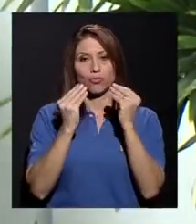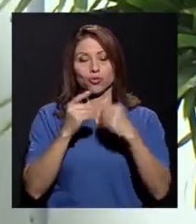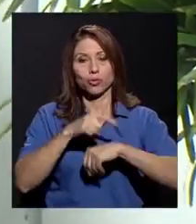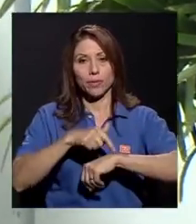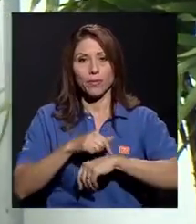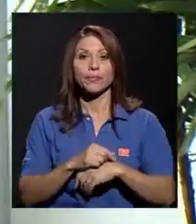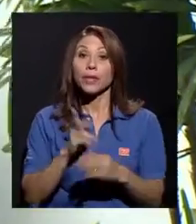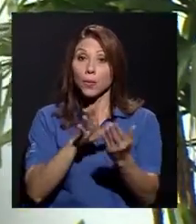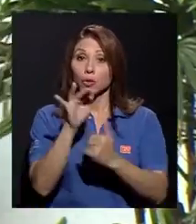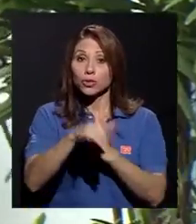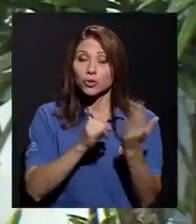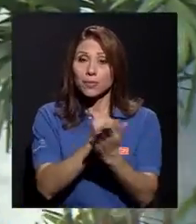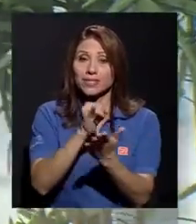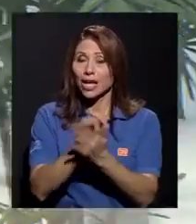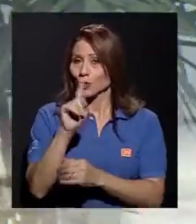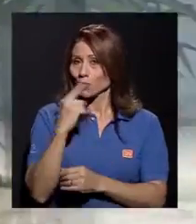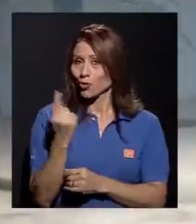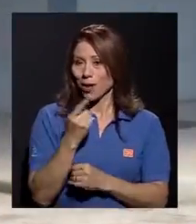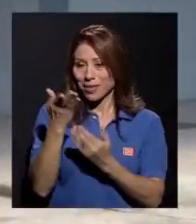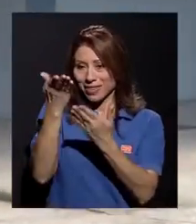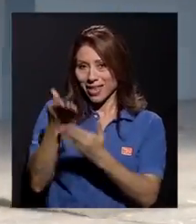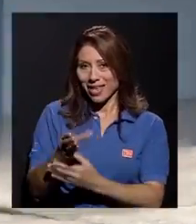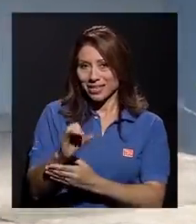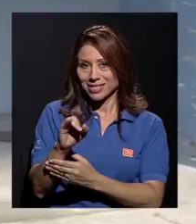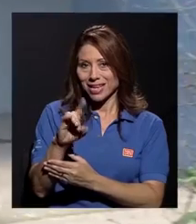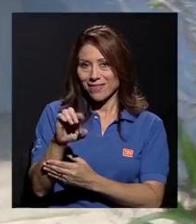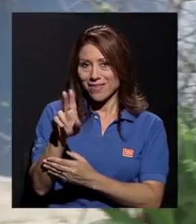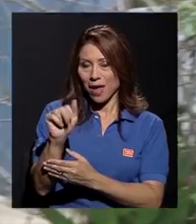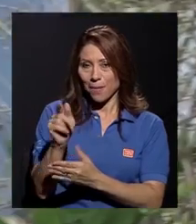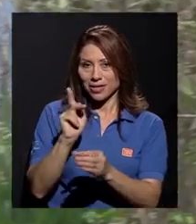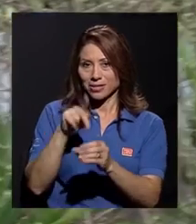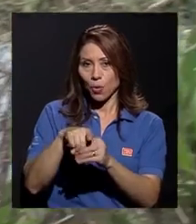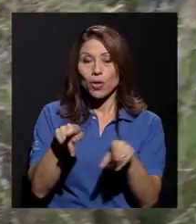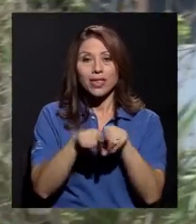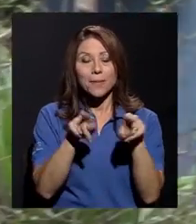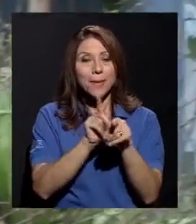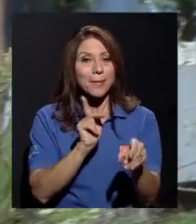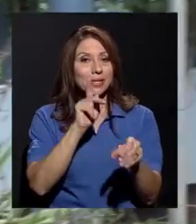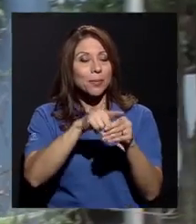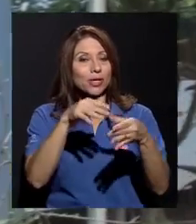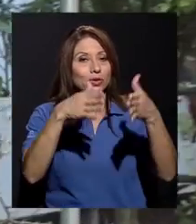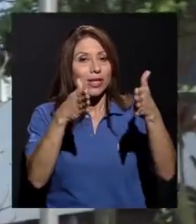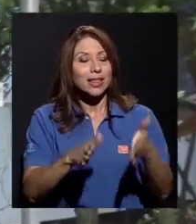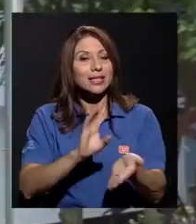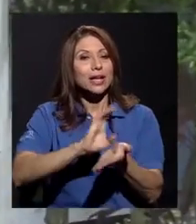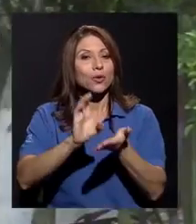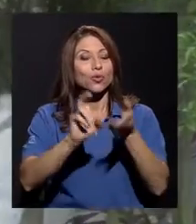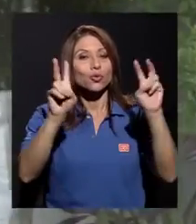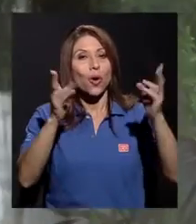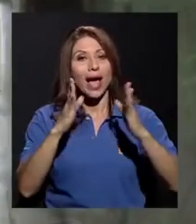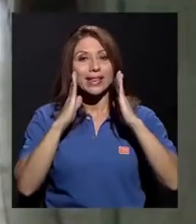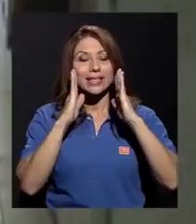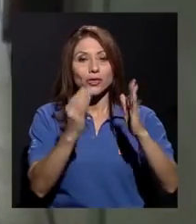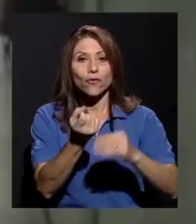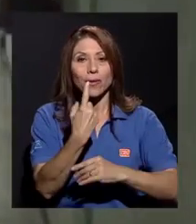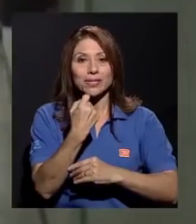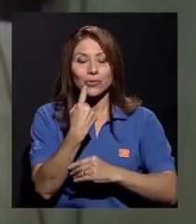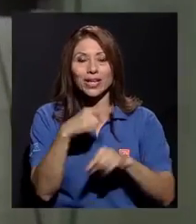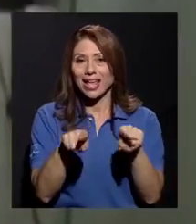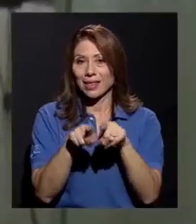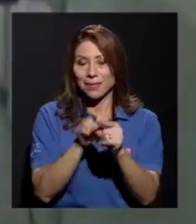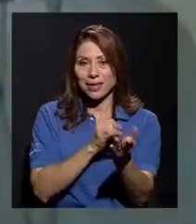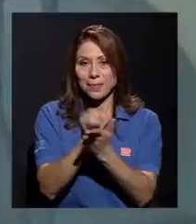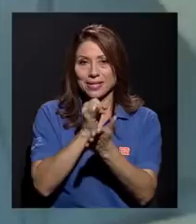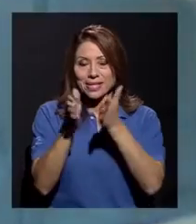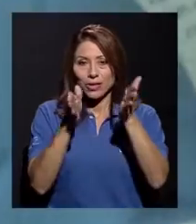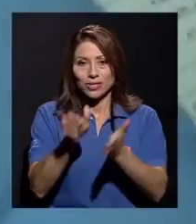investigación no solo participó Silvia, sino también estudiantes del curso Atención Farmacéutica e investigadores del